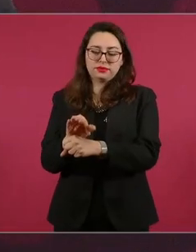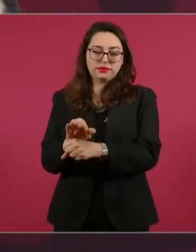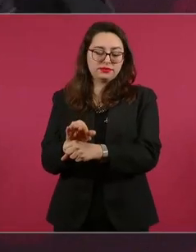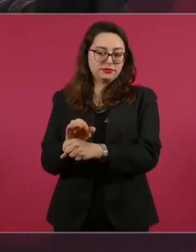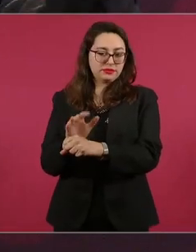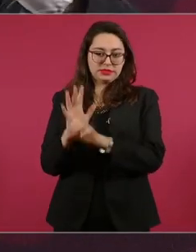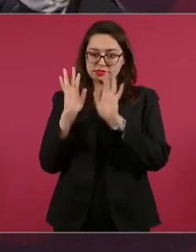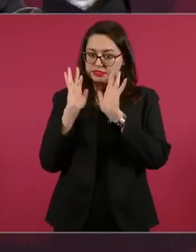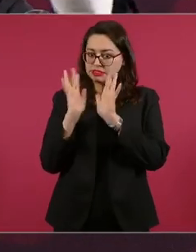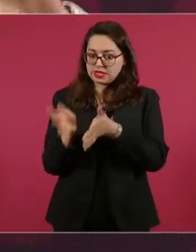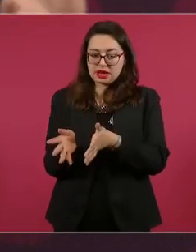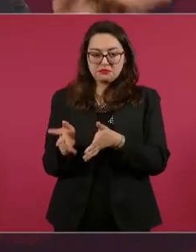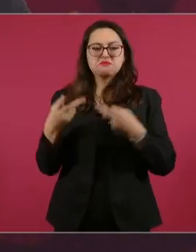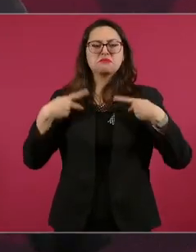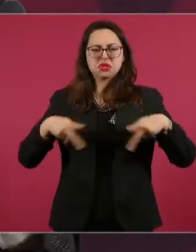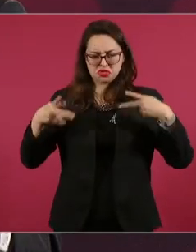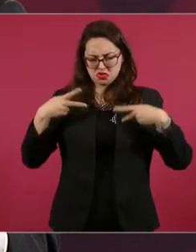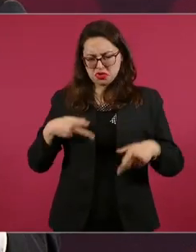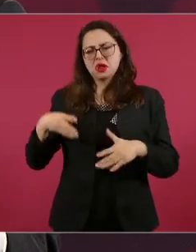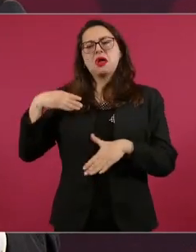para el disfrute